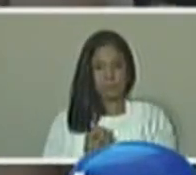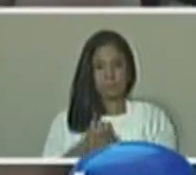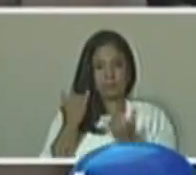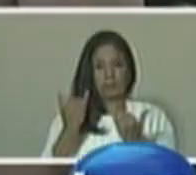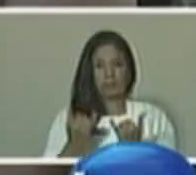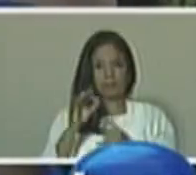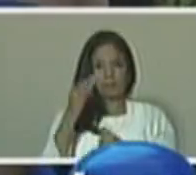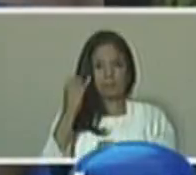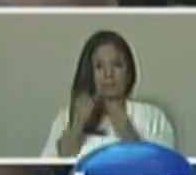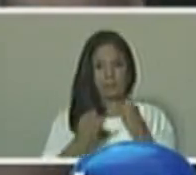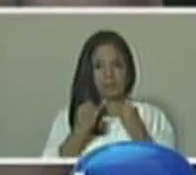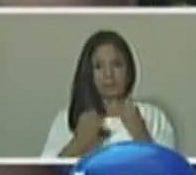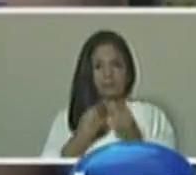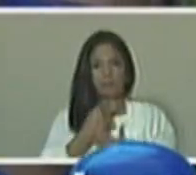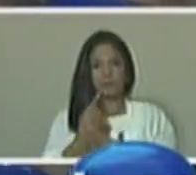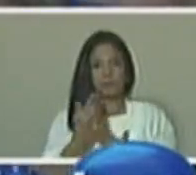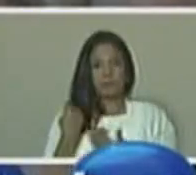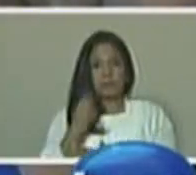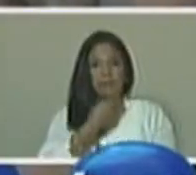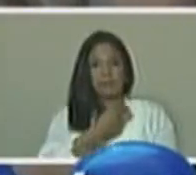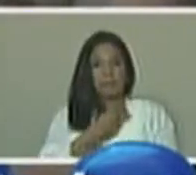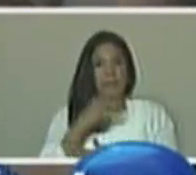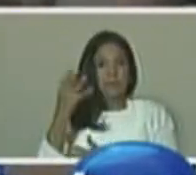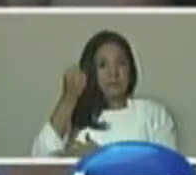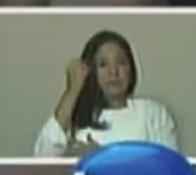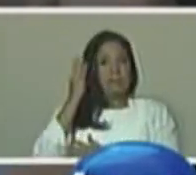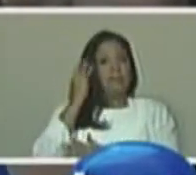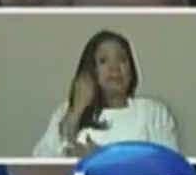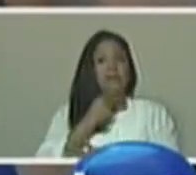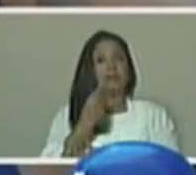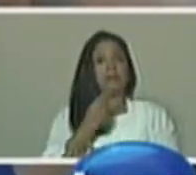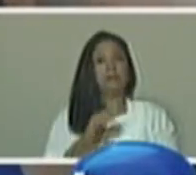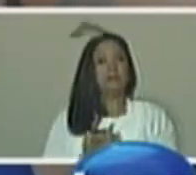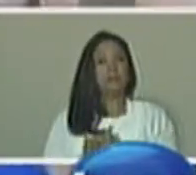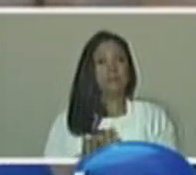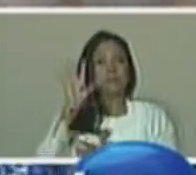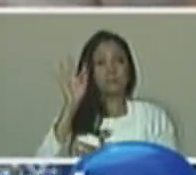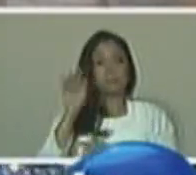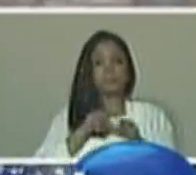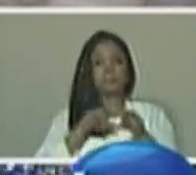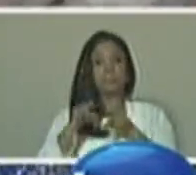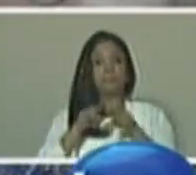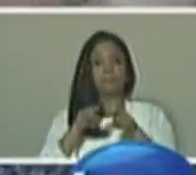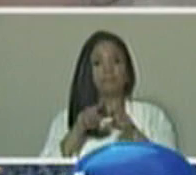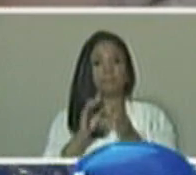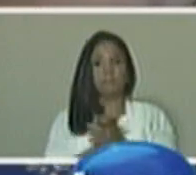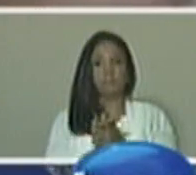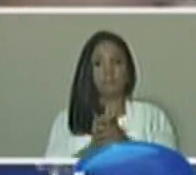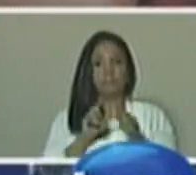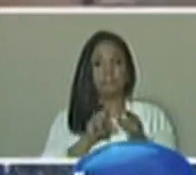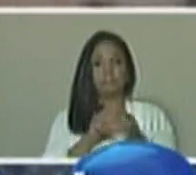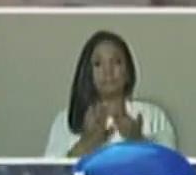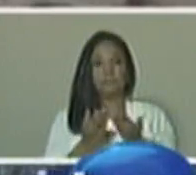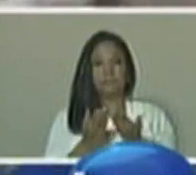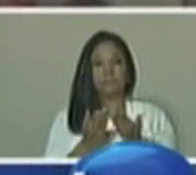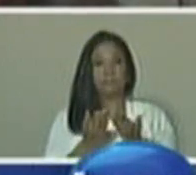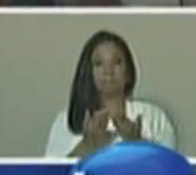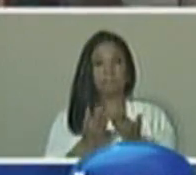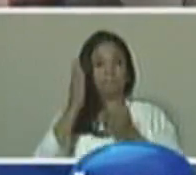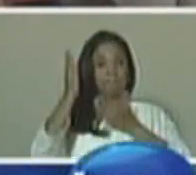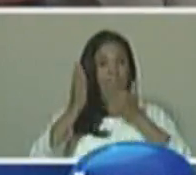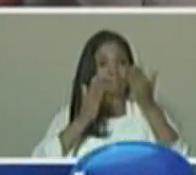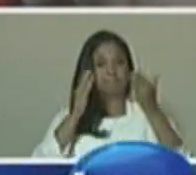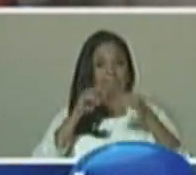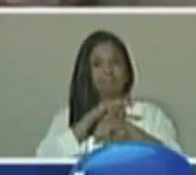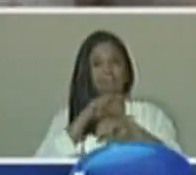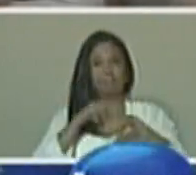terminamos. Y ya tenemos a nuestra ganadora de esta 9ª versión del concurso nacional de oratoria, Meduca, Cleveland